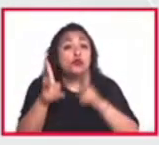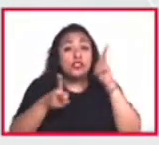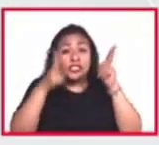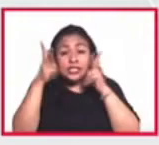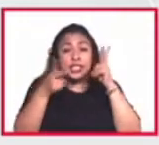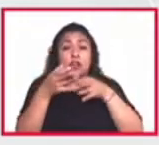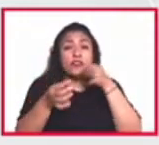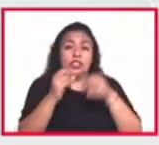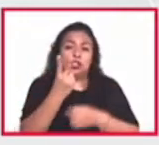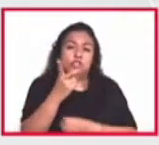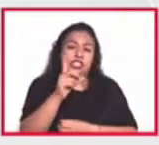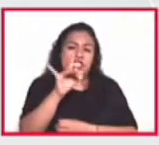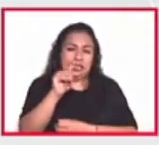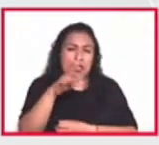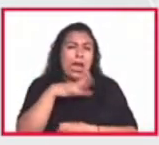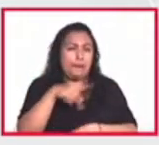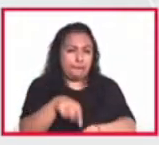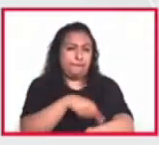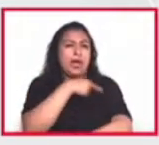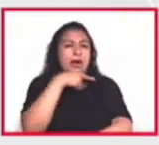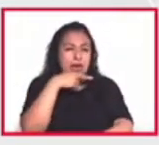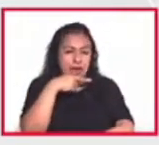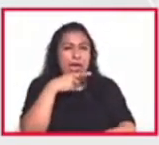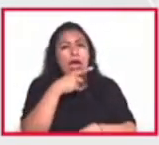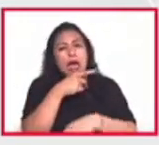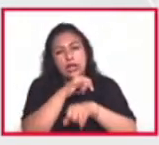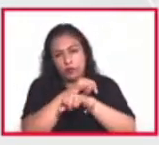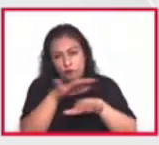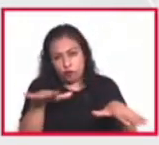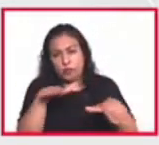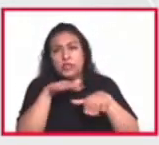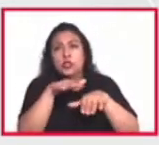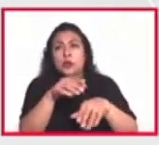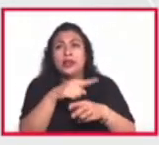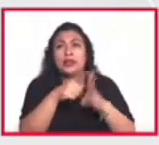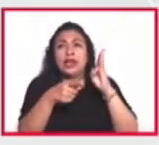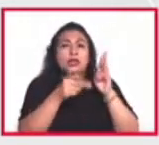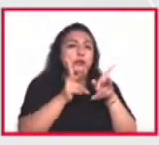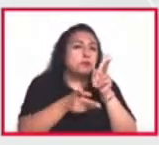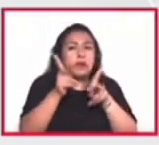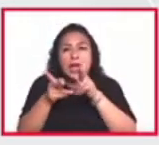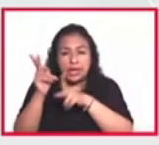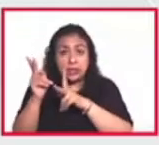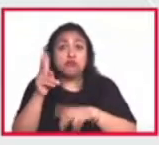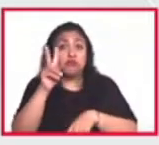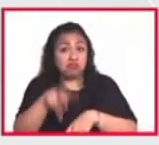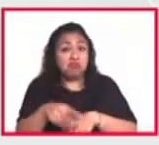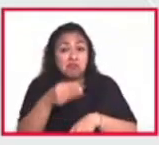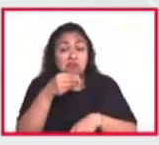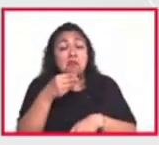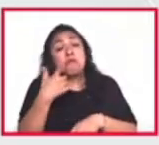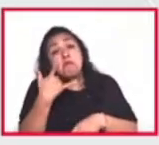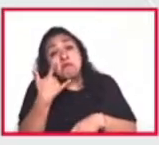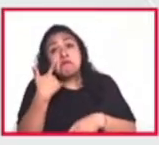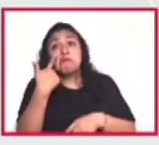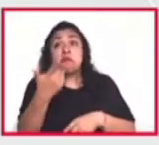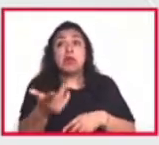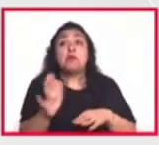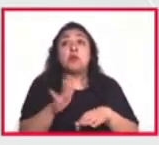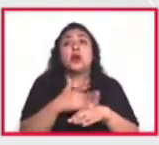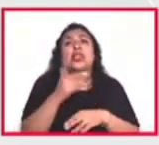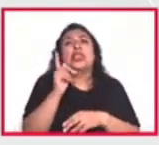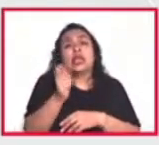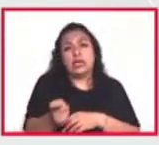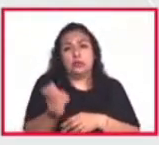Digital, en donde hay una versión mucho más extensa de estas tres conversaciones que vale la pena revisar, no solamente por lo que significó